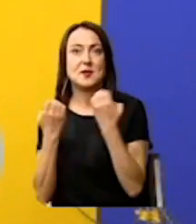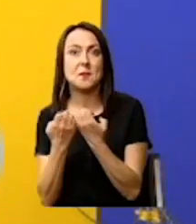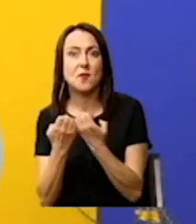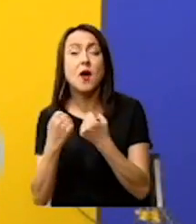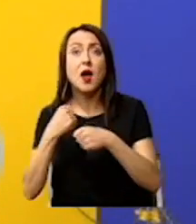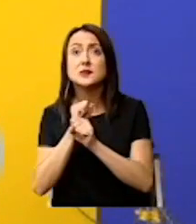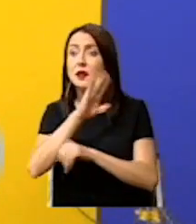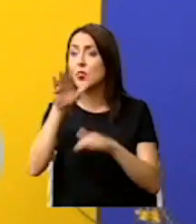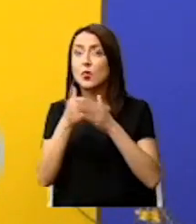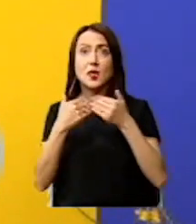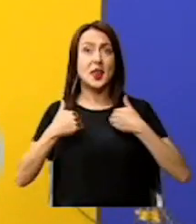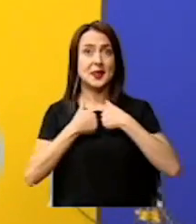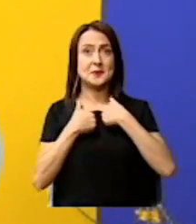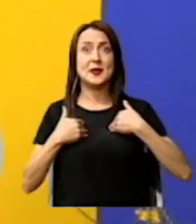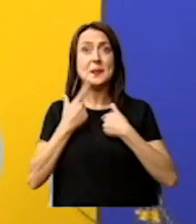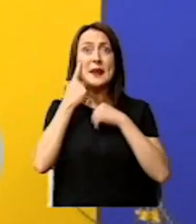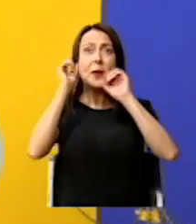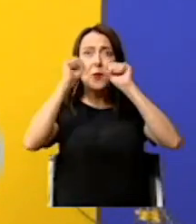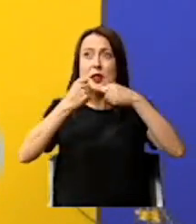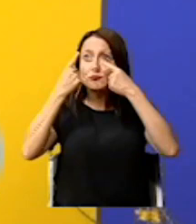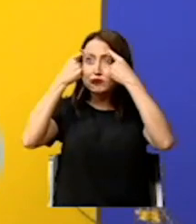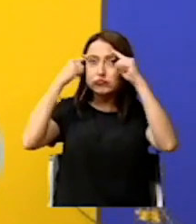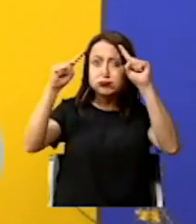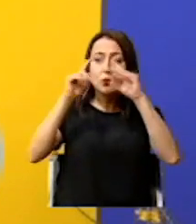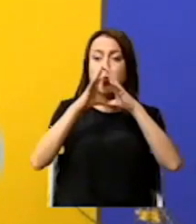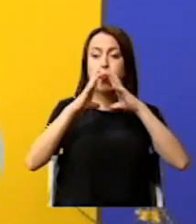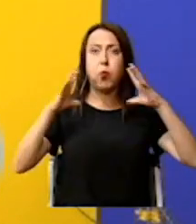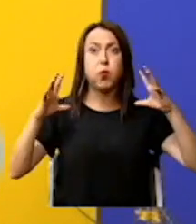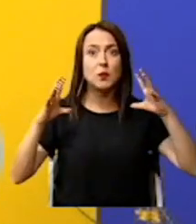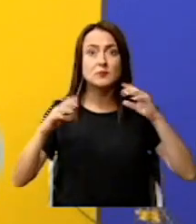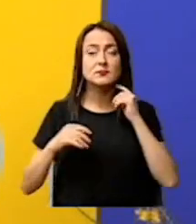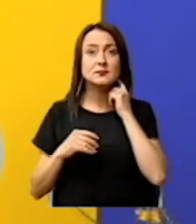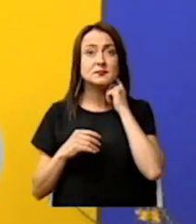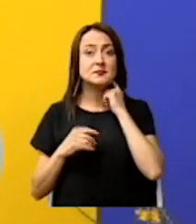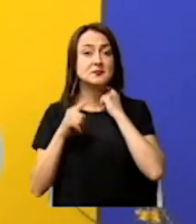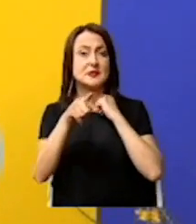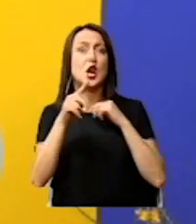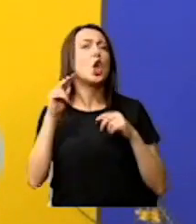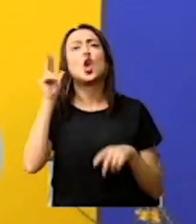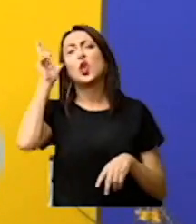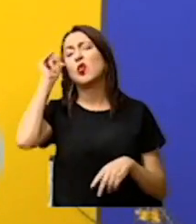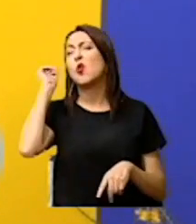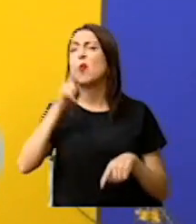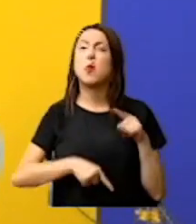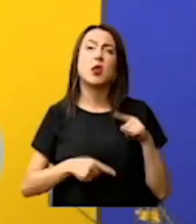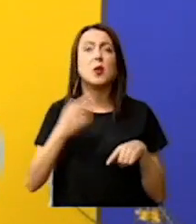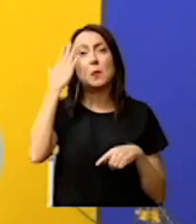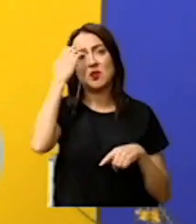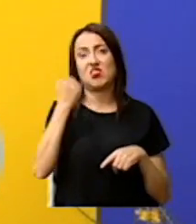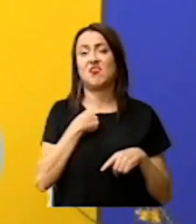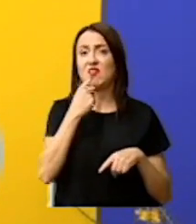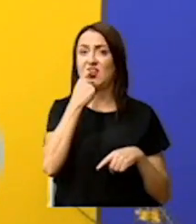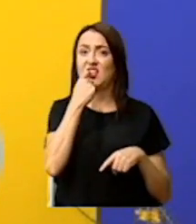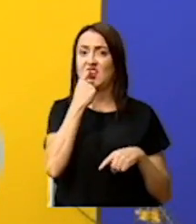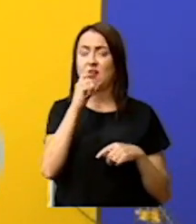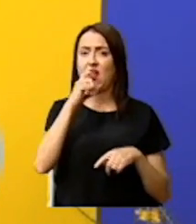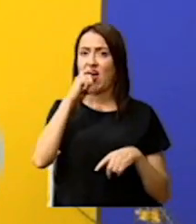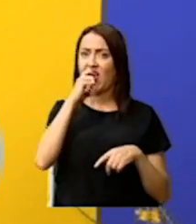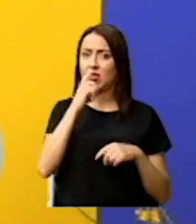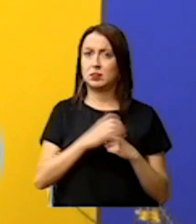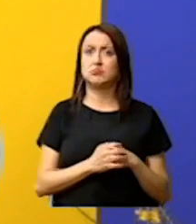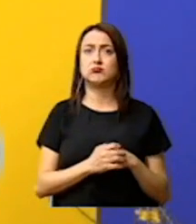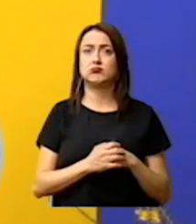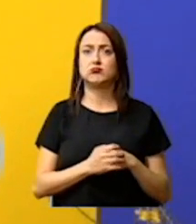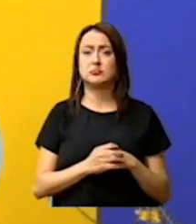hacen todos los animalitos para poder inflar sus globos. El conejo no podía porque tenía sus dientes muy grandes.